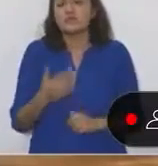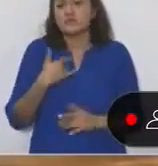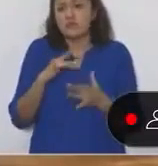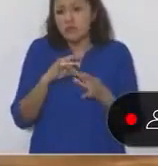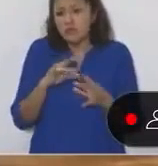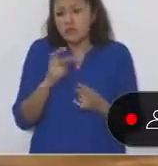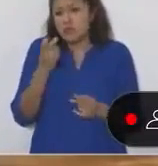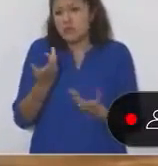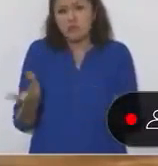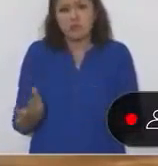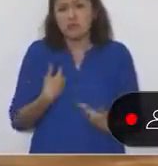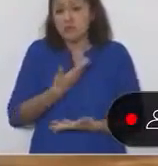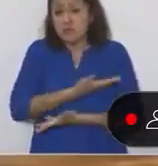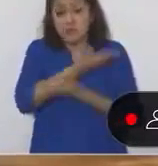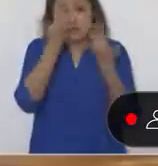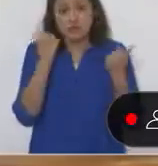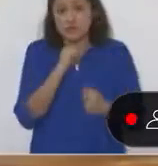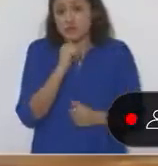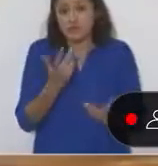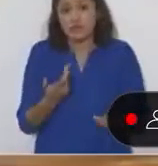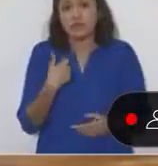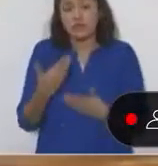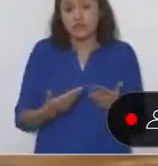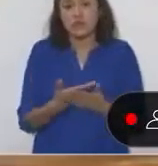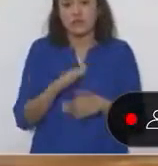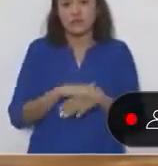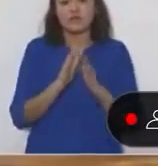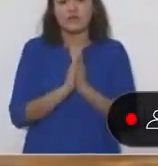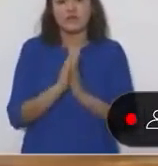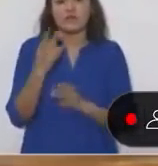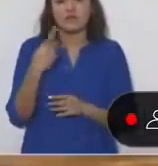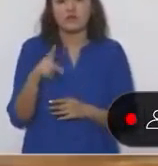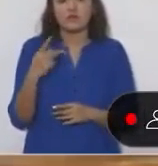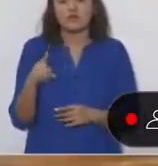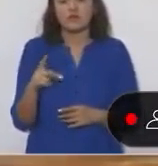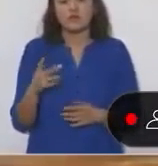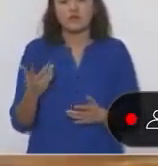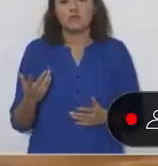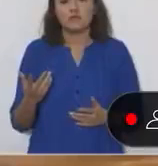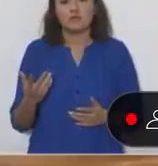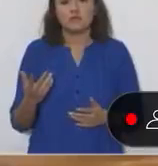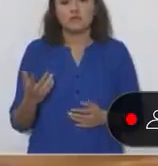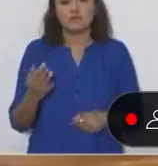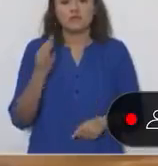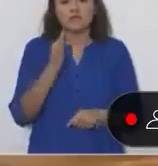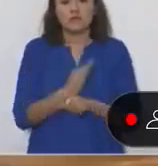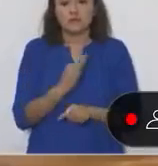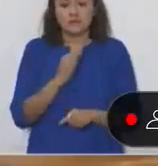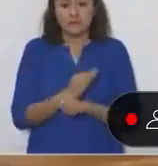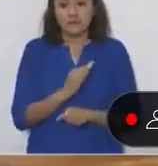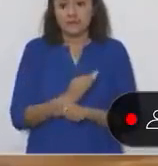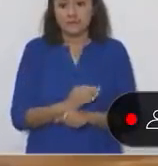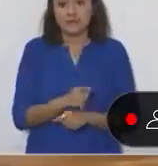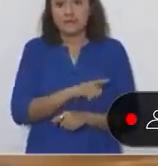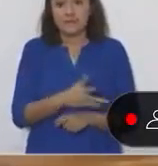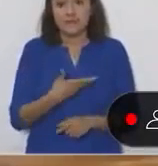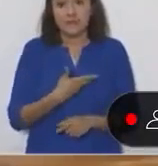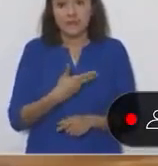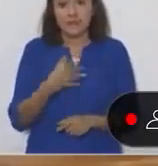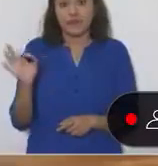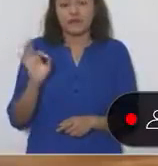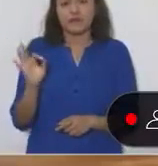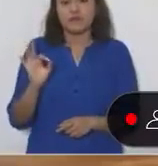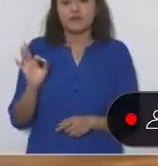detalles del asunto les pido a los a esta parte que tiene una